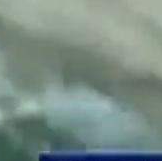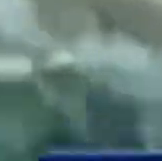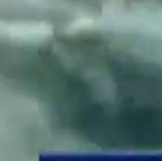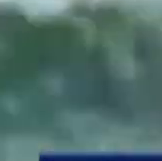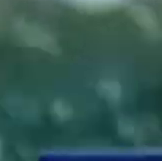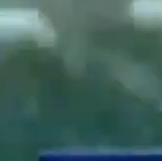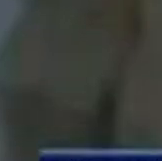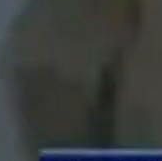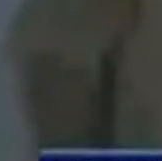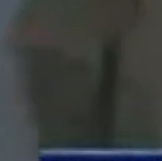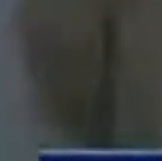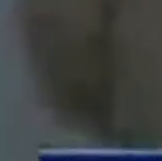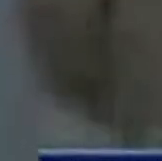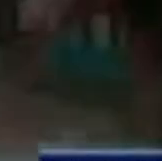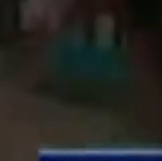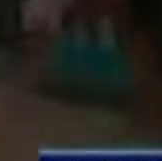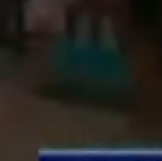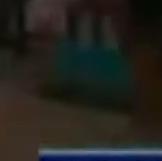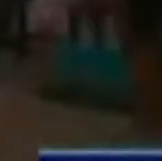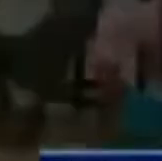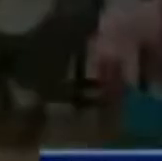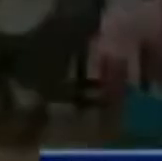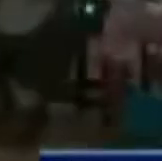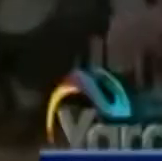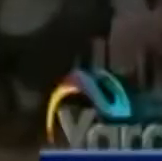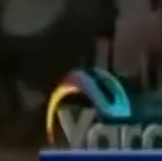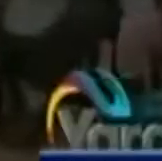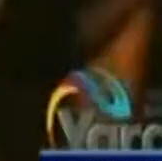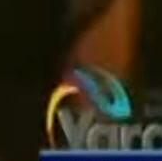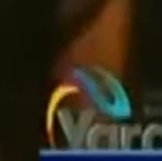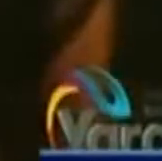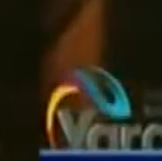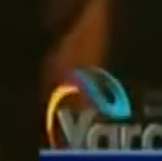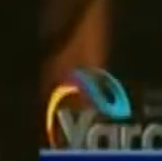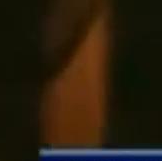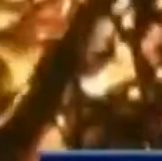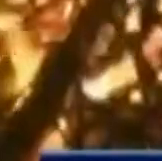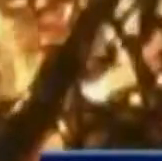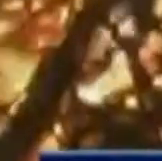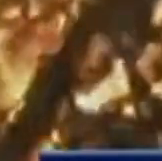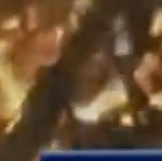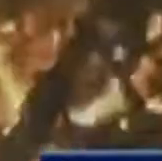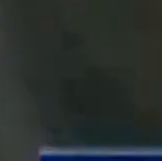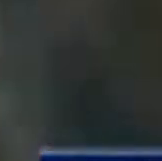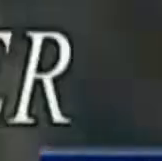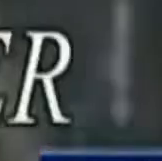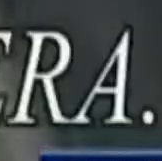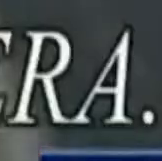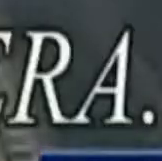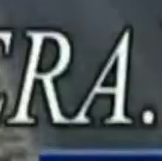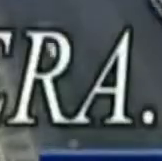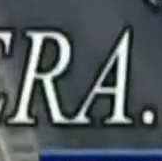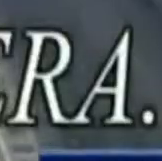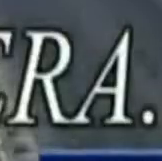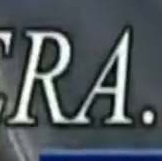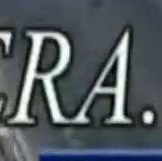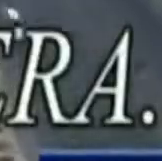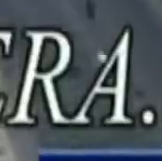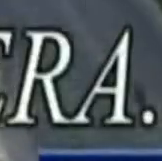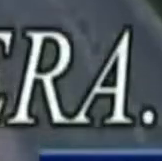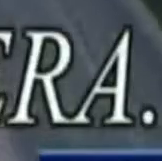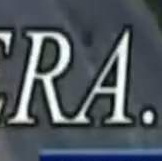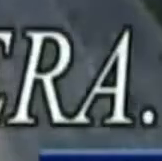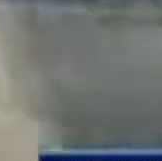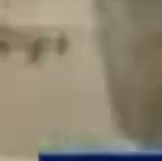yo no me iré yo no mire lo de la yo nunca mires yo no